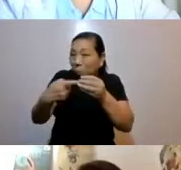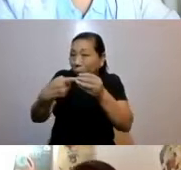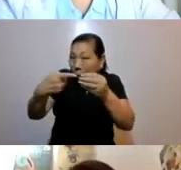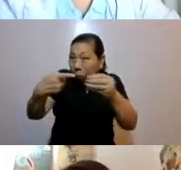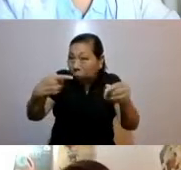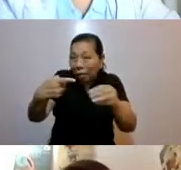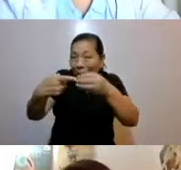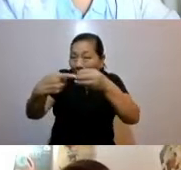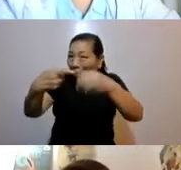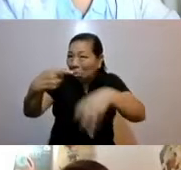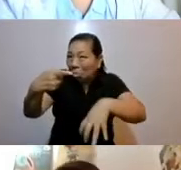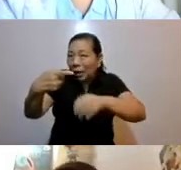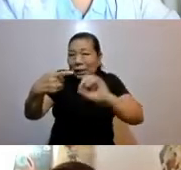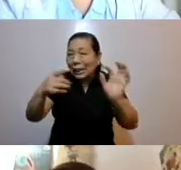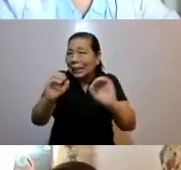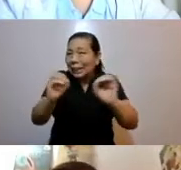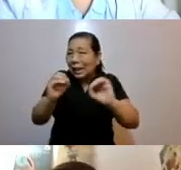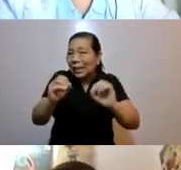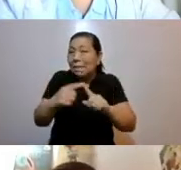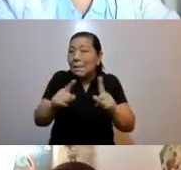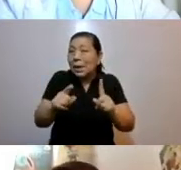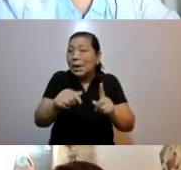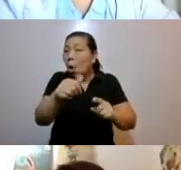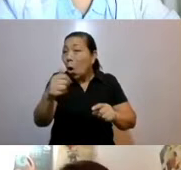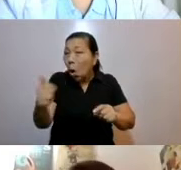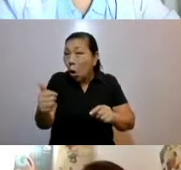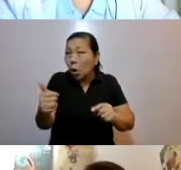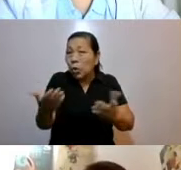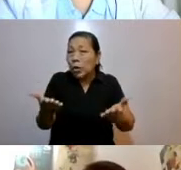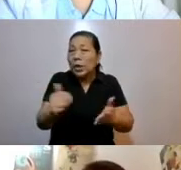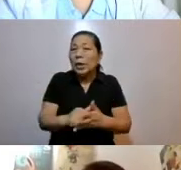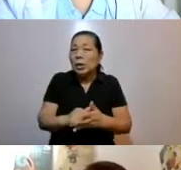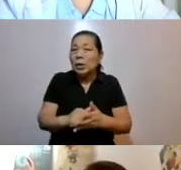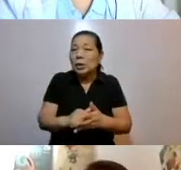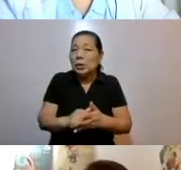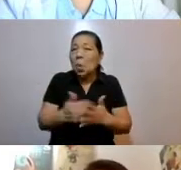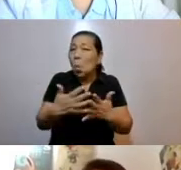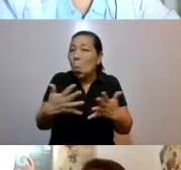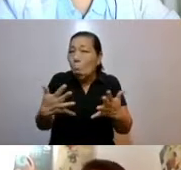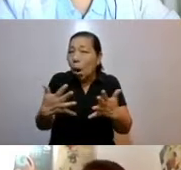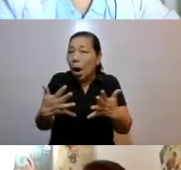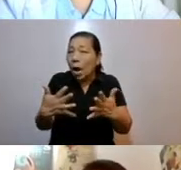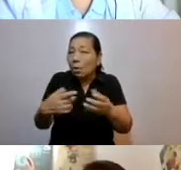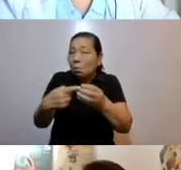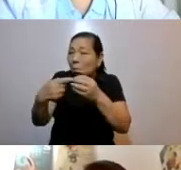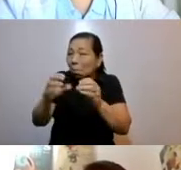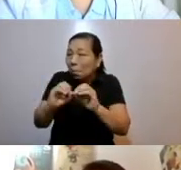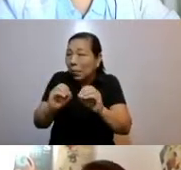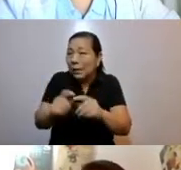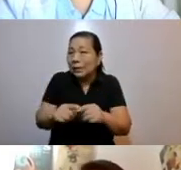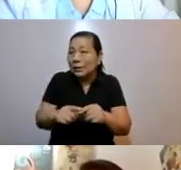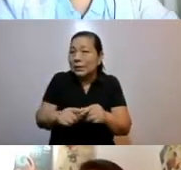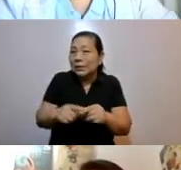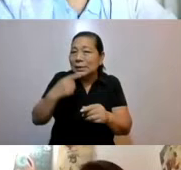fuera de uretra. La aneyaculación, que significa que no hay un producto eyaculatorio, a